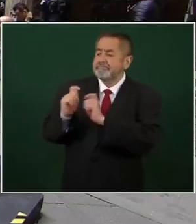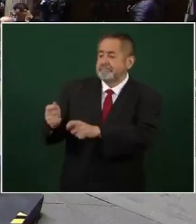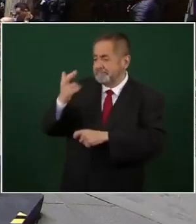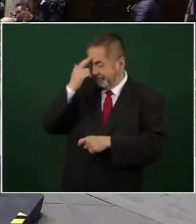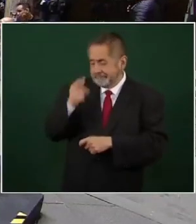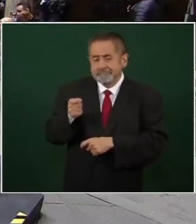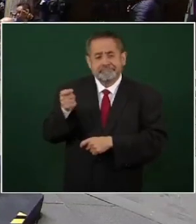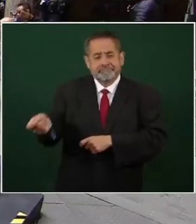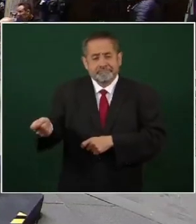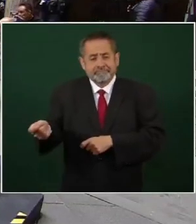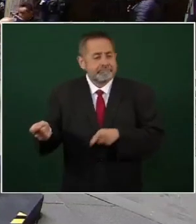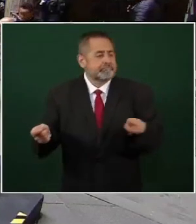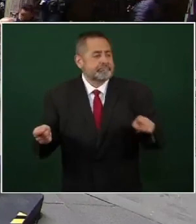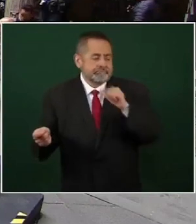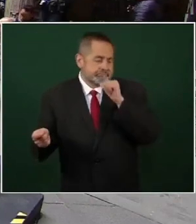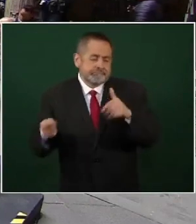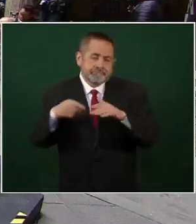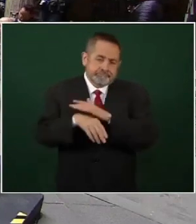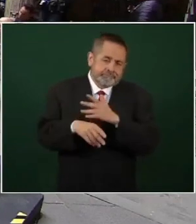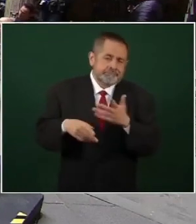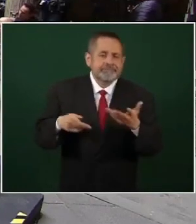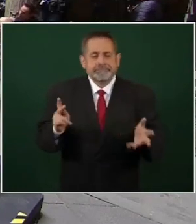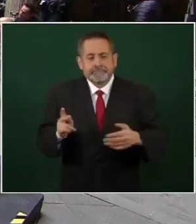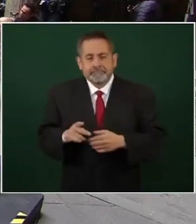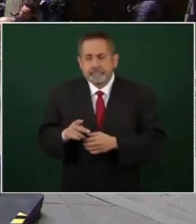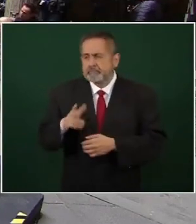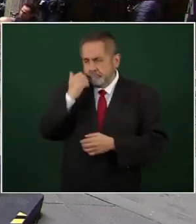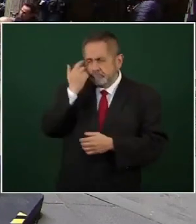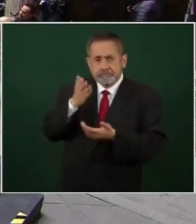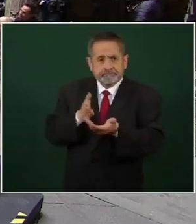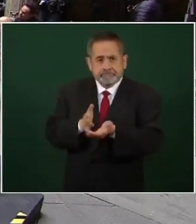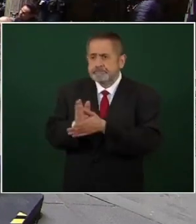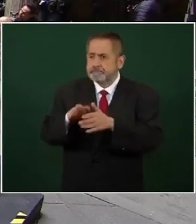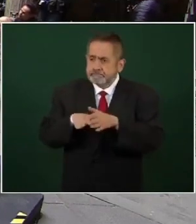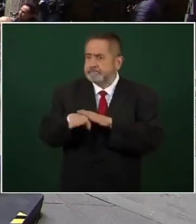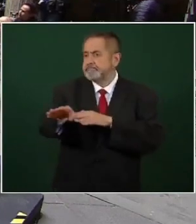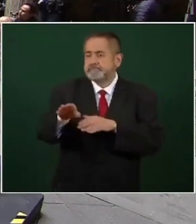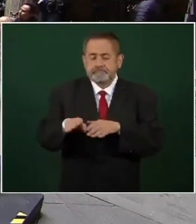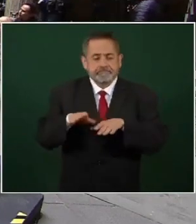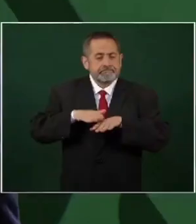Pero no solo es un asunto de poder pasar por el camino,